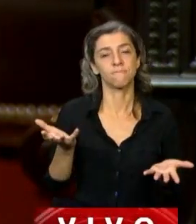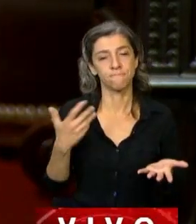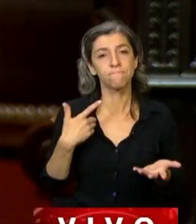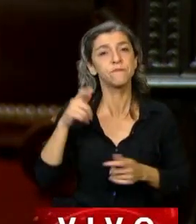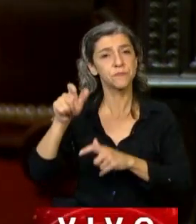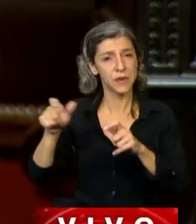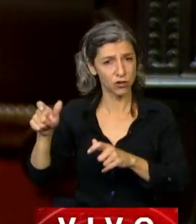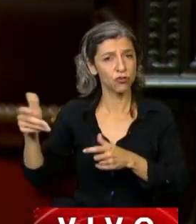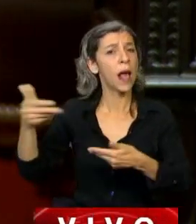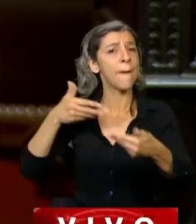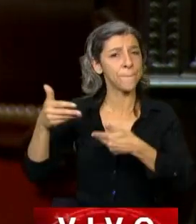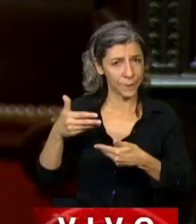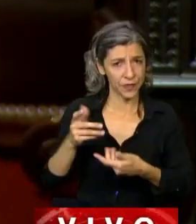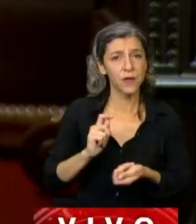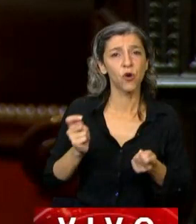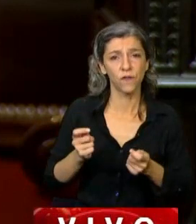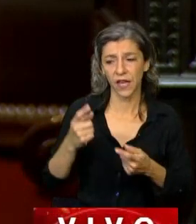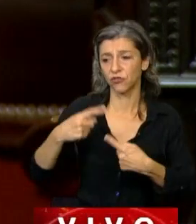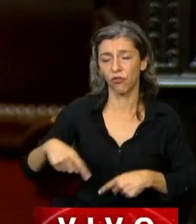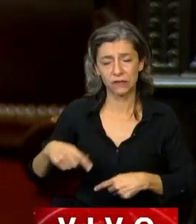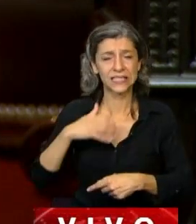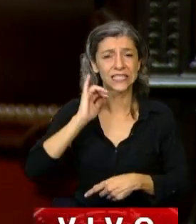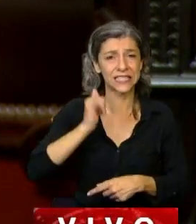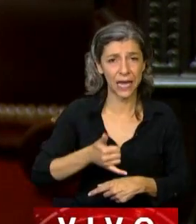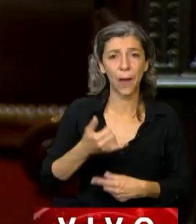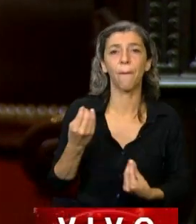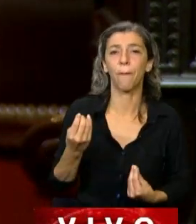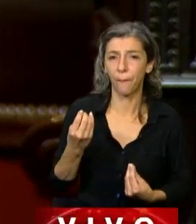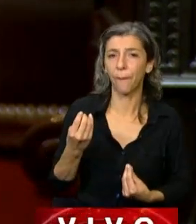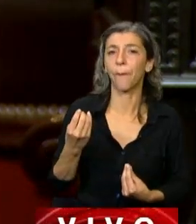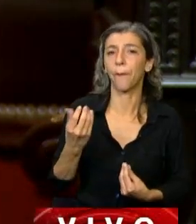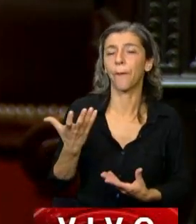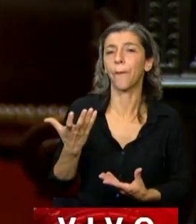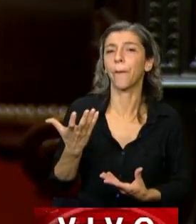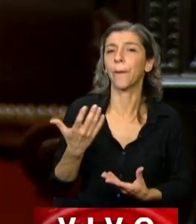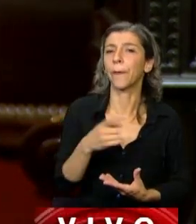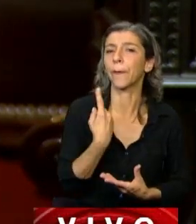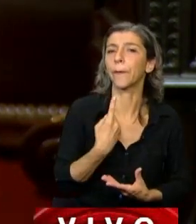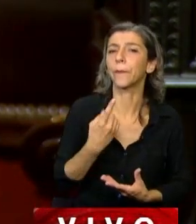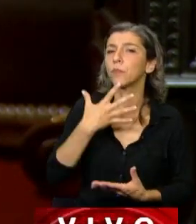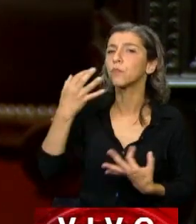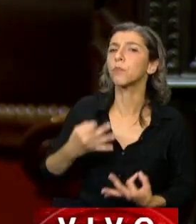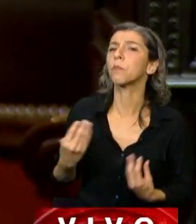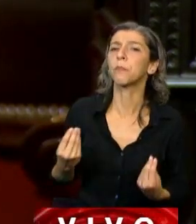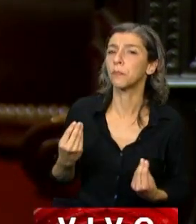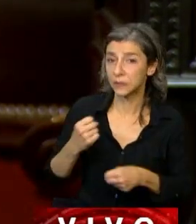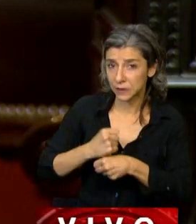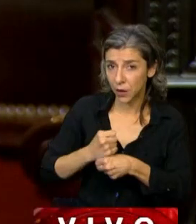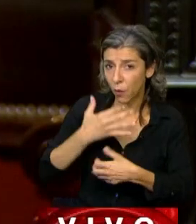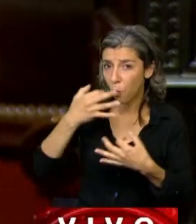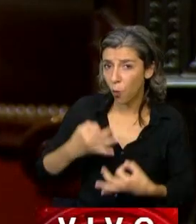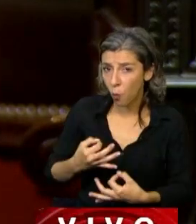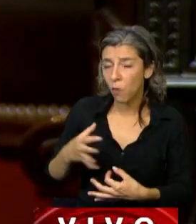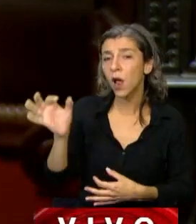son legítimas para levantar eslogans, pero no para cumplir con lo que es nuestro trabajo, con nuestra función, que es la